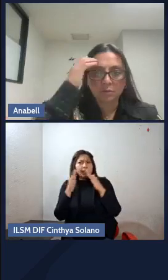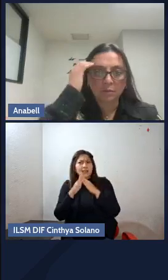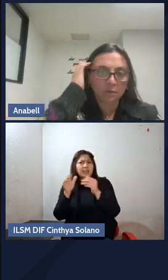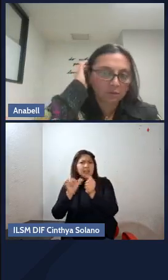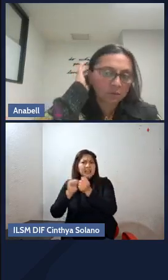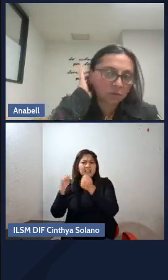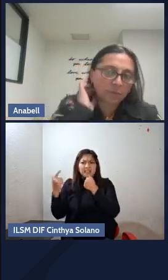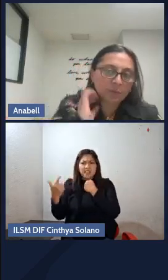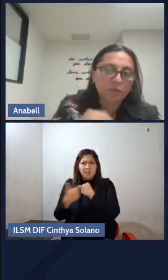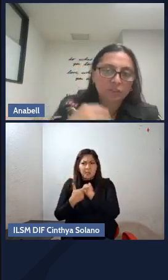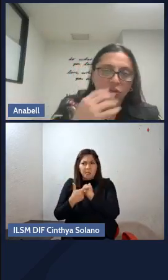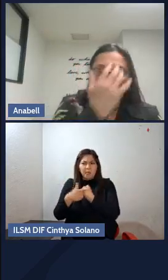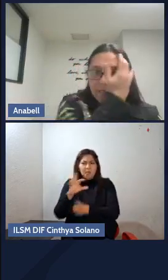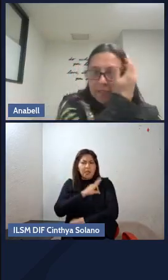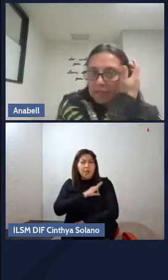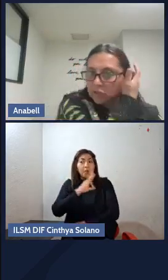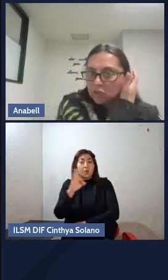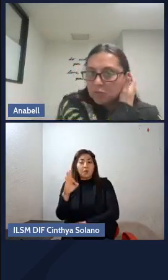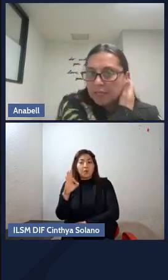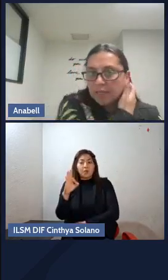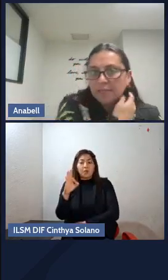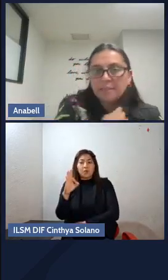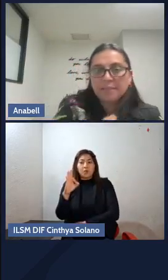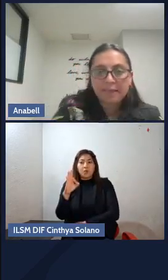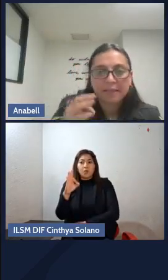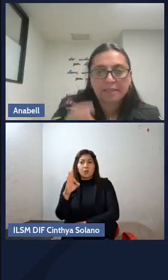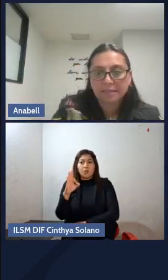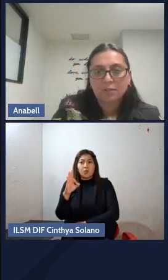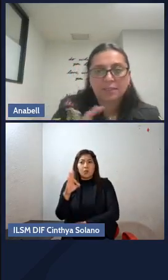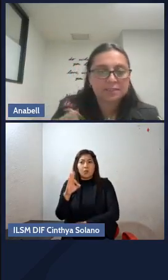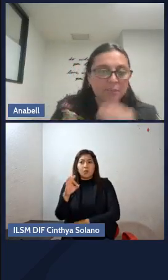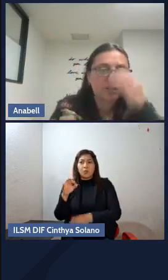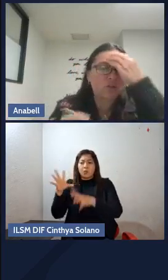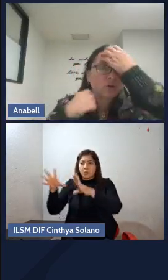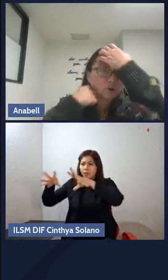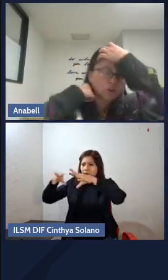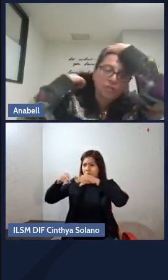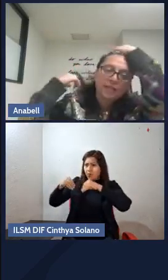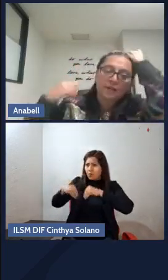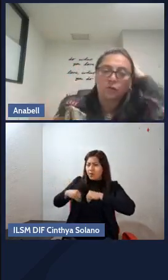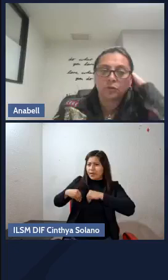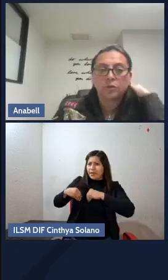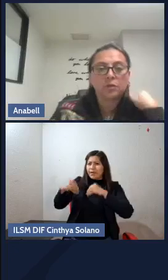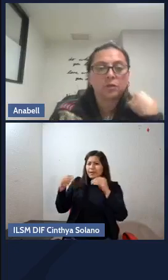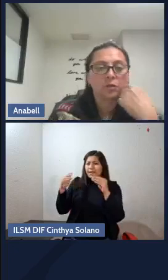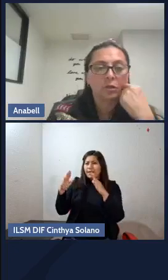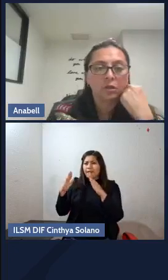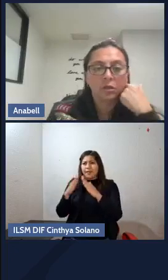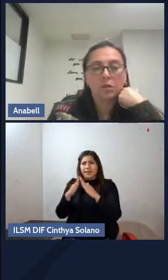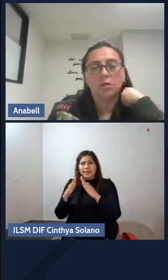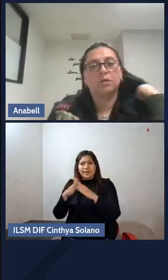pues, tomar posesión de esos bienes, tiene que ser testamento con notario.